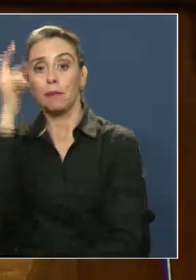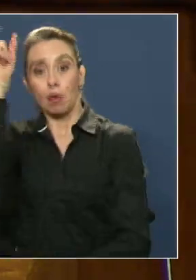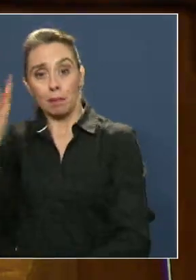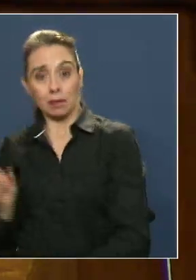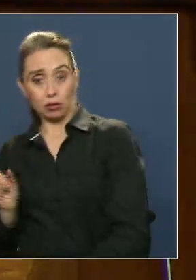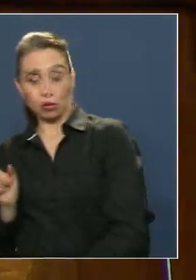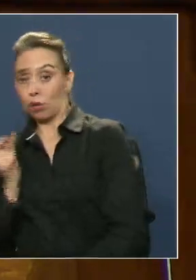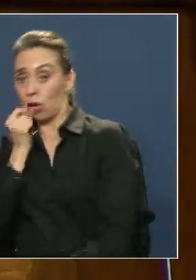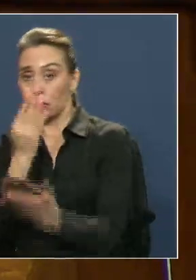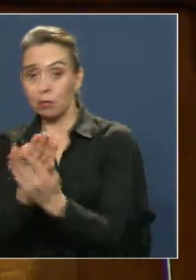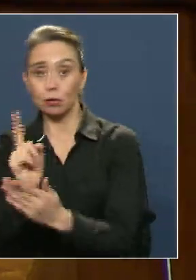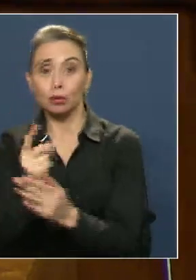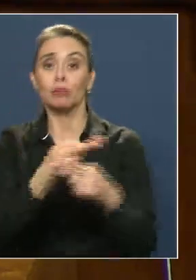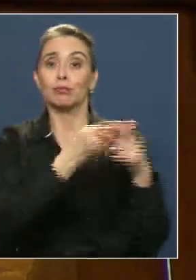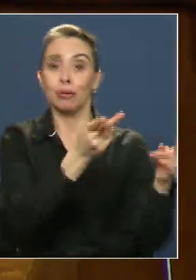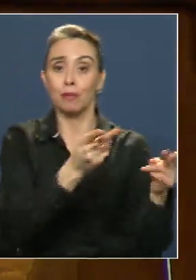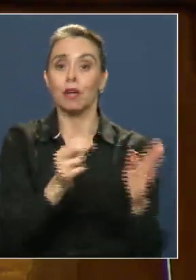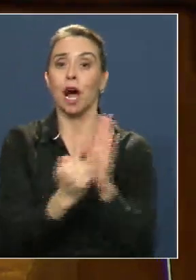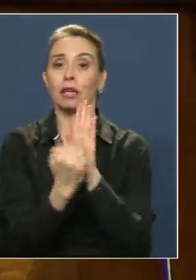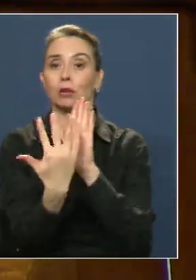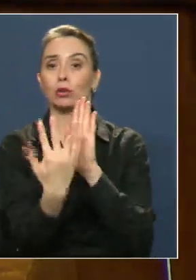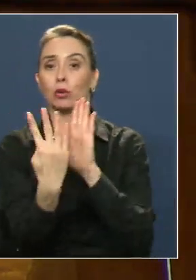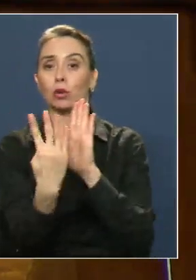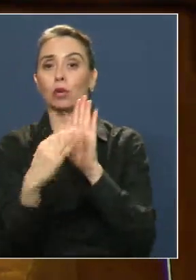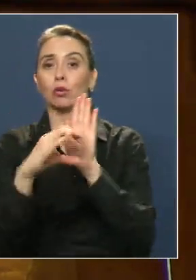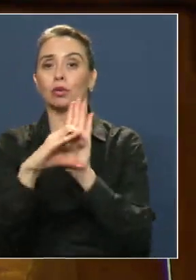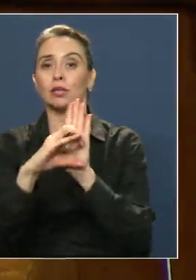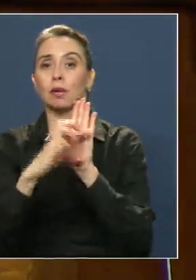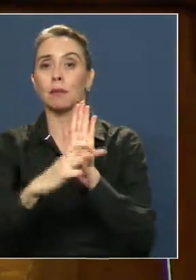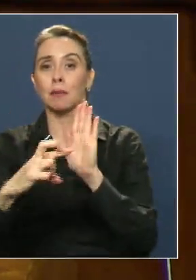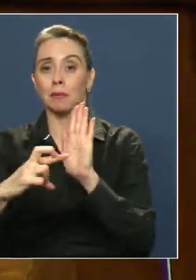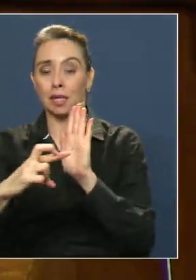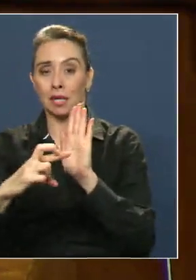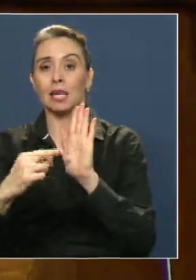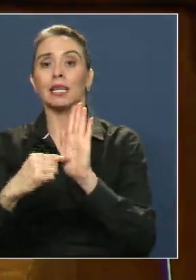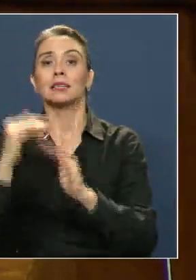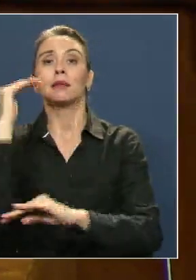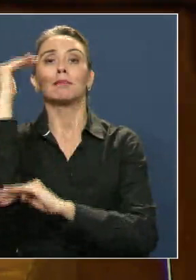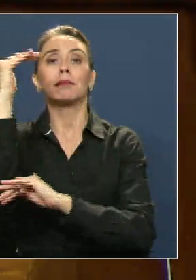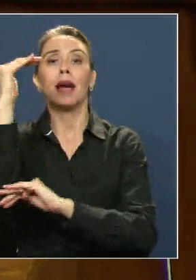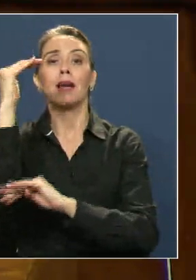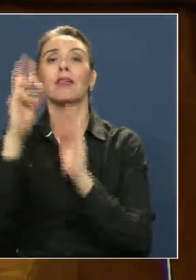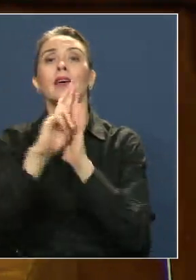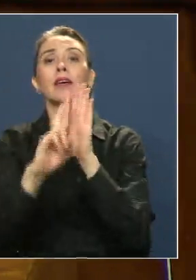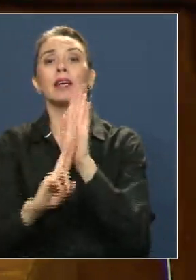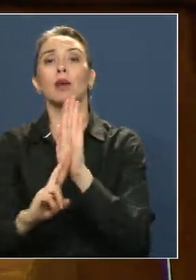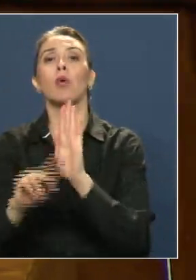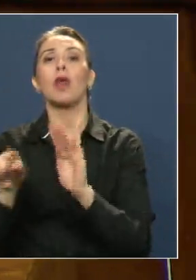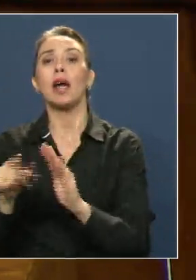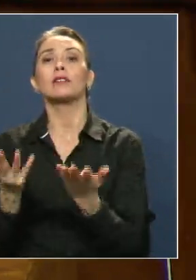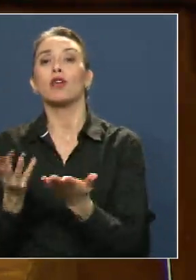regirán por lo dispuesto en el artículo 54 del Código Procesal Penal, que es el que regula este tipo de acciones.